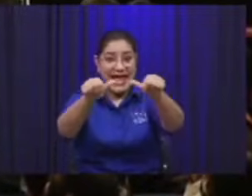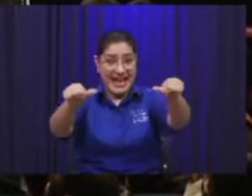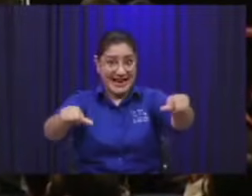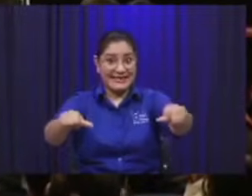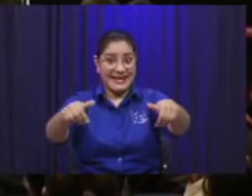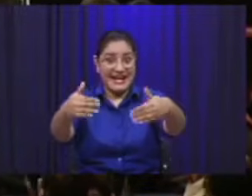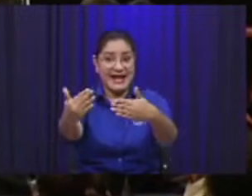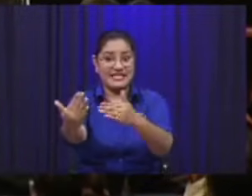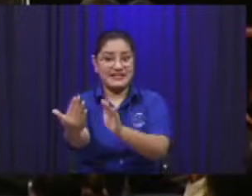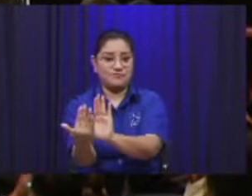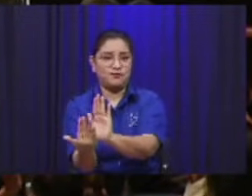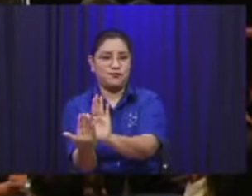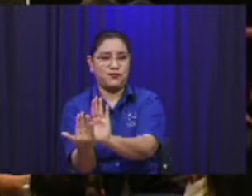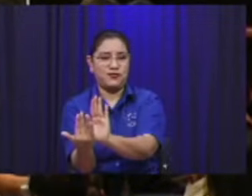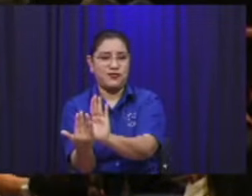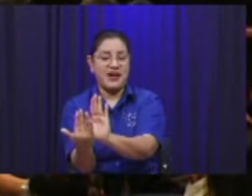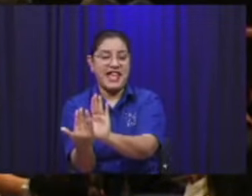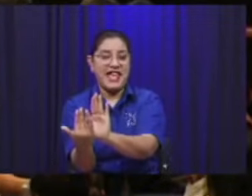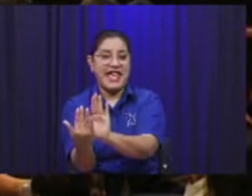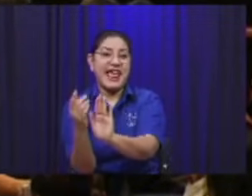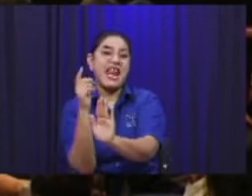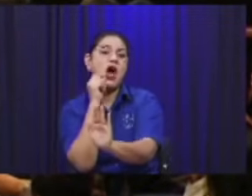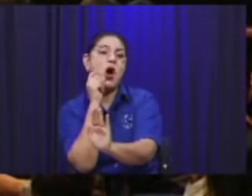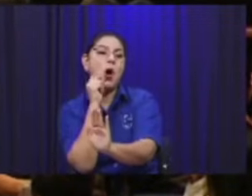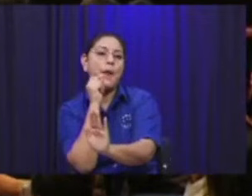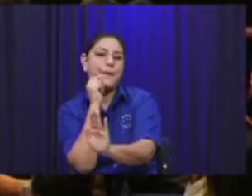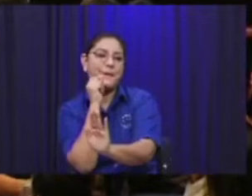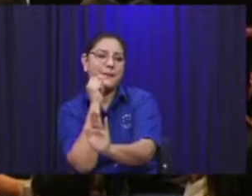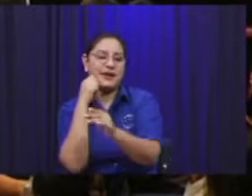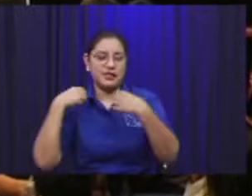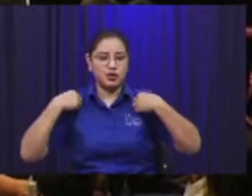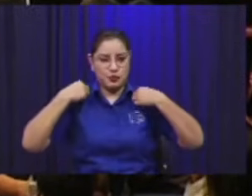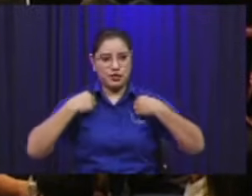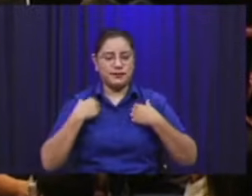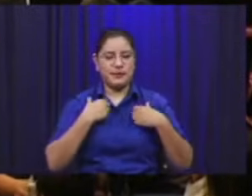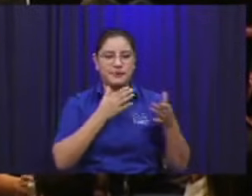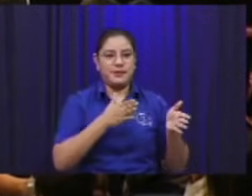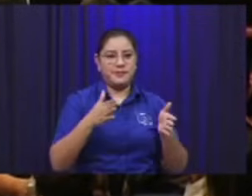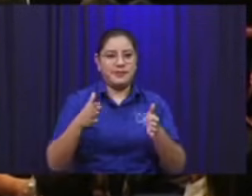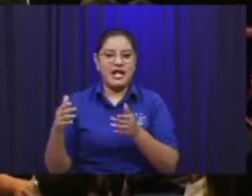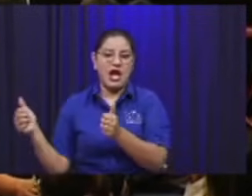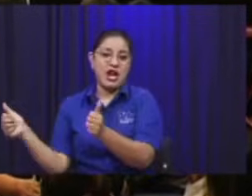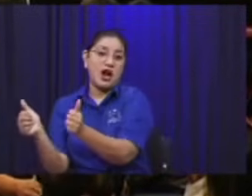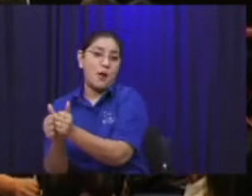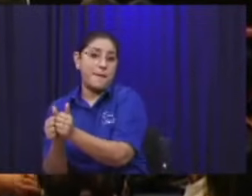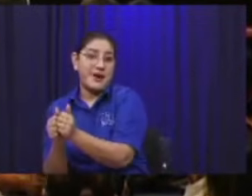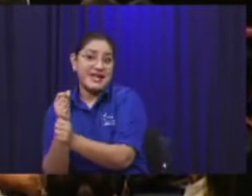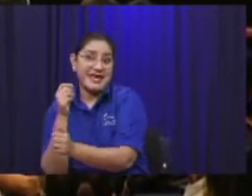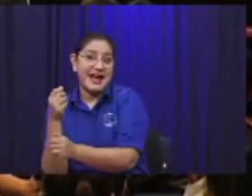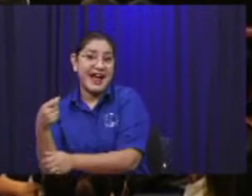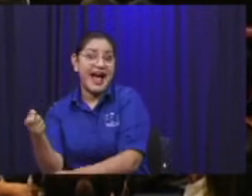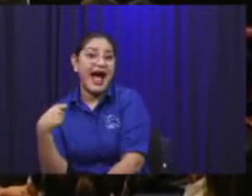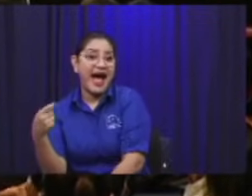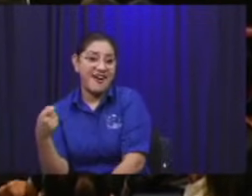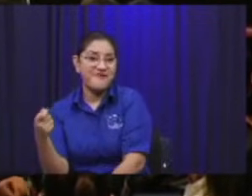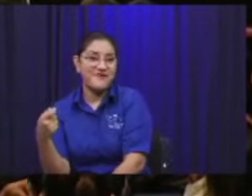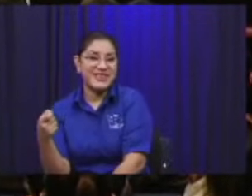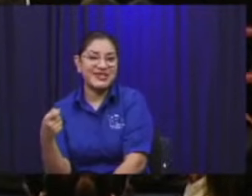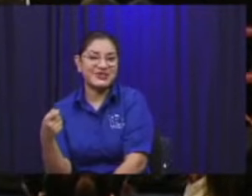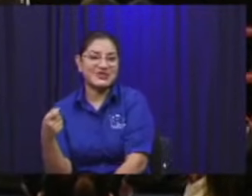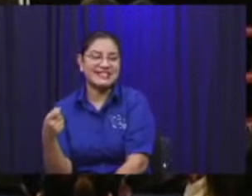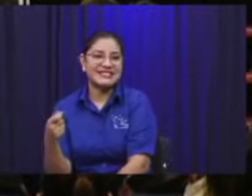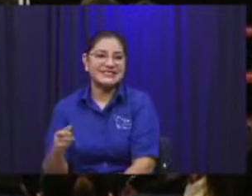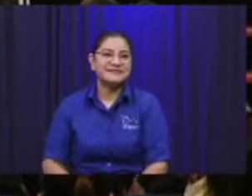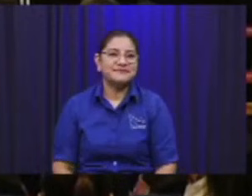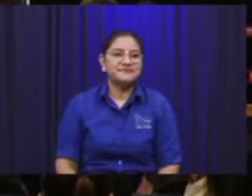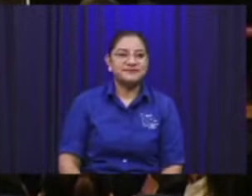novio escuchado bien en acusado y ahí está con otros amigos ves trend les dicen en algunos